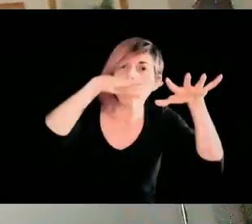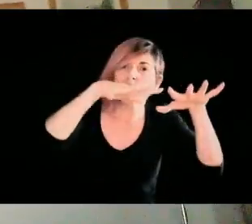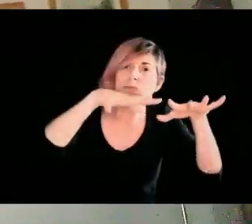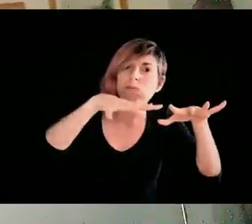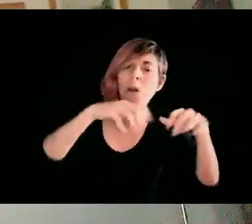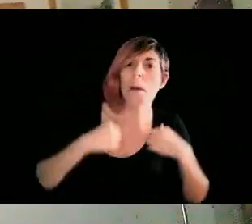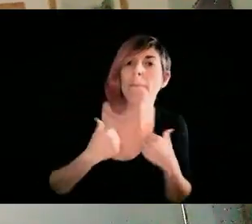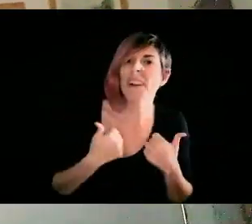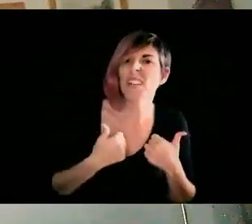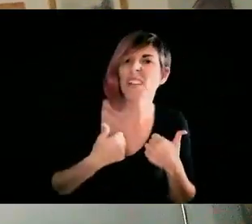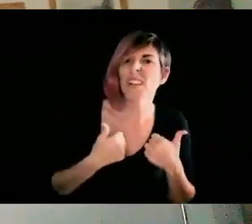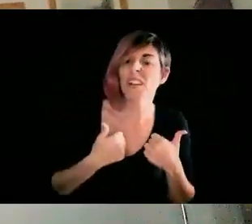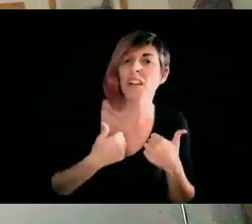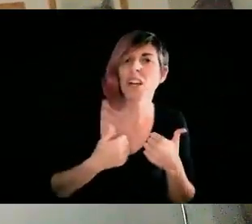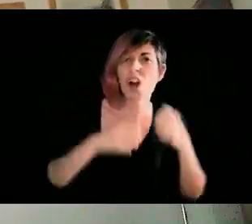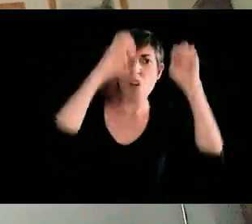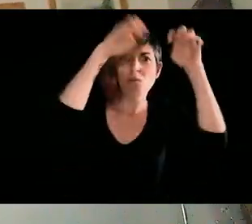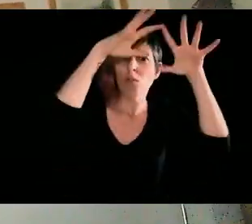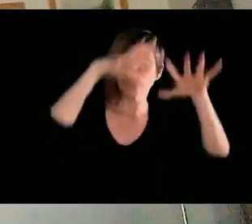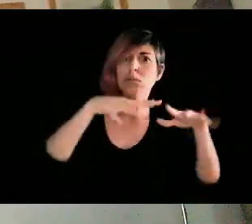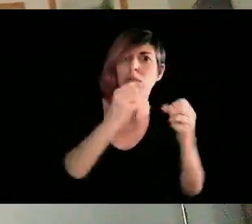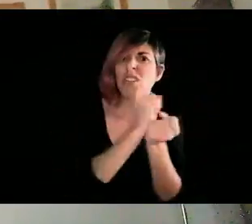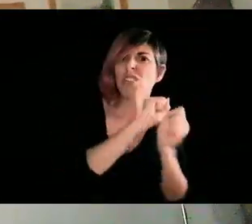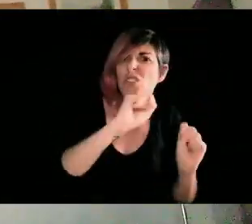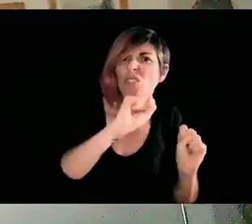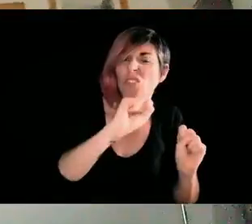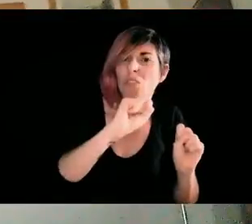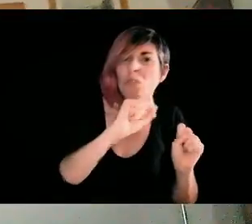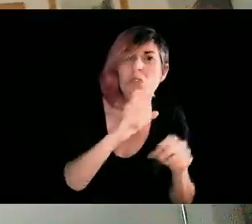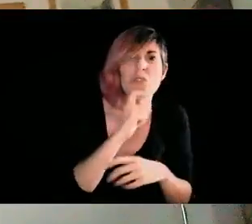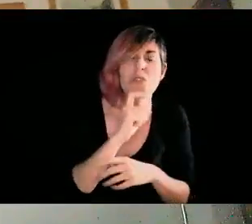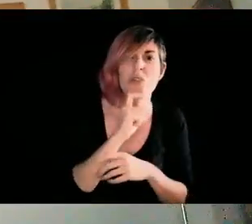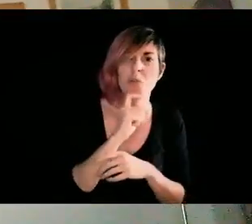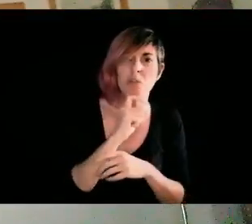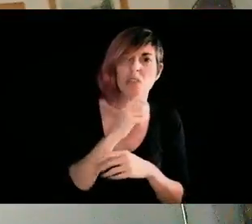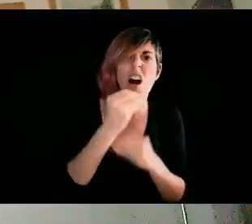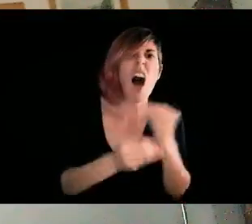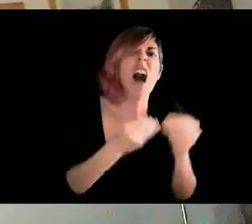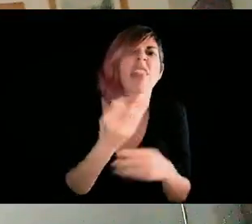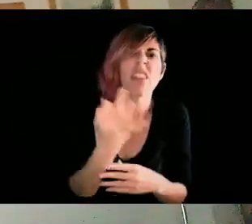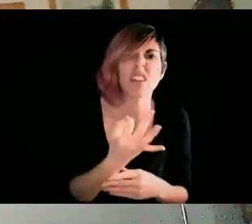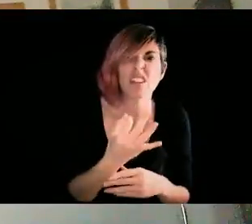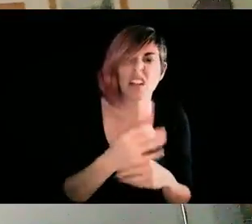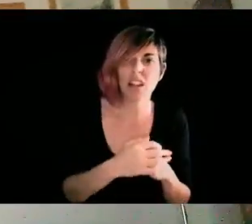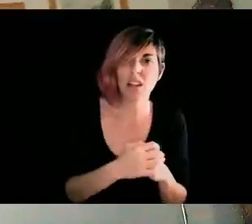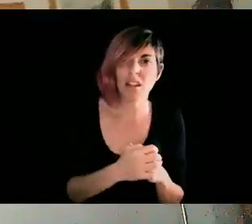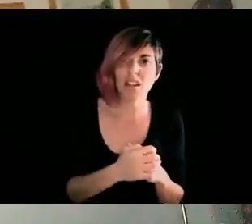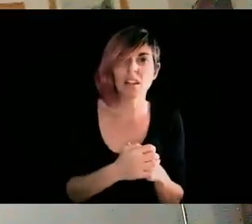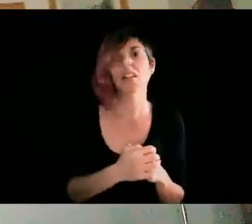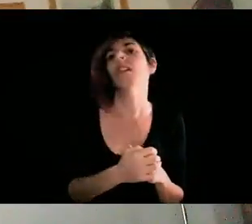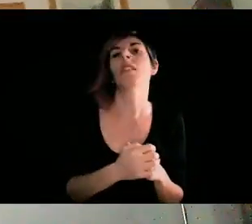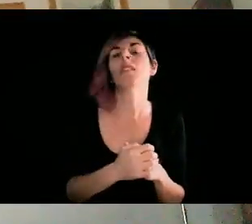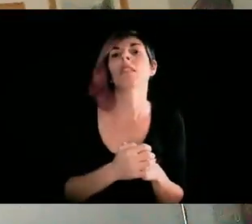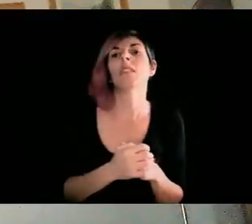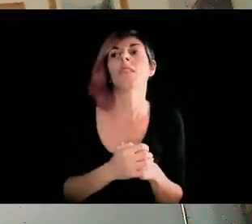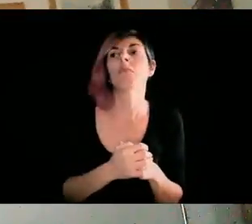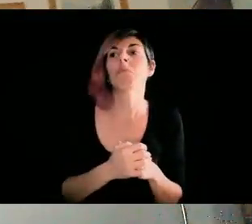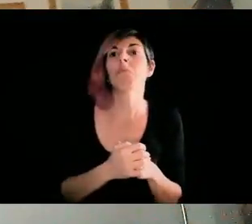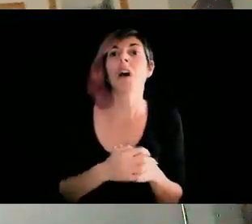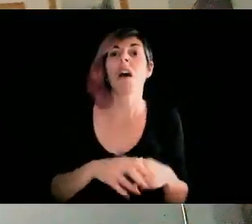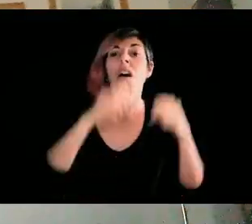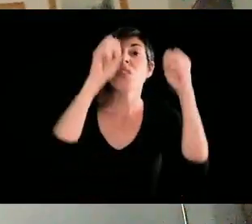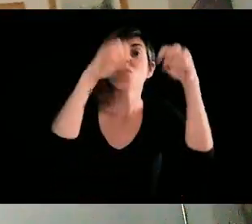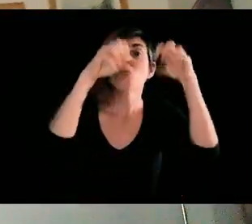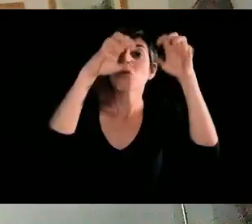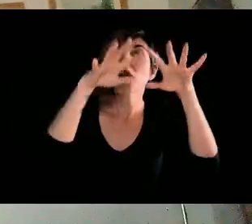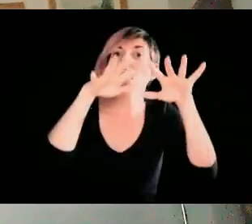cuando empieza a llover, ¿qué se puede hacer para detener la lluvia? Cuando empieza a llover, cuando el agua está cayendo ya a chorros, ¿qué se puede hacer para detener